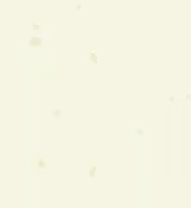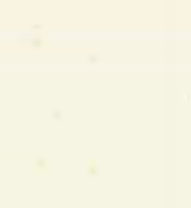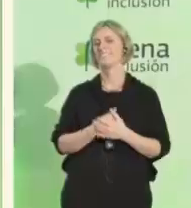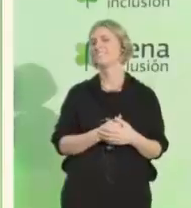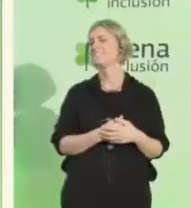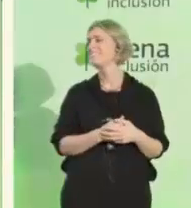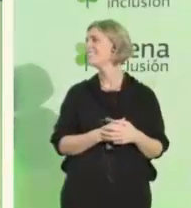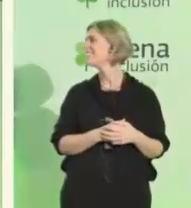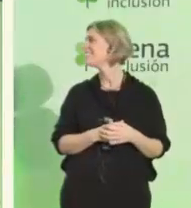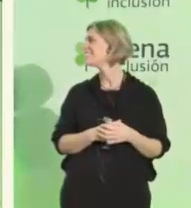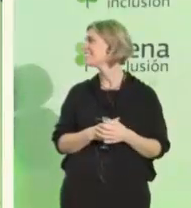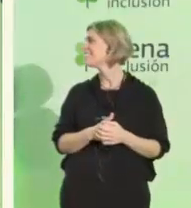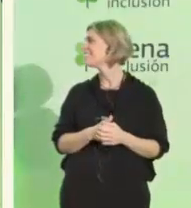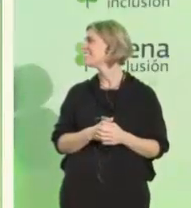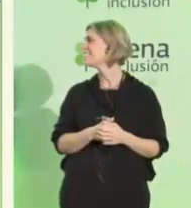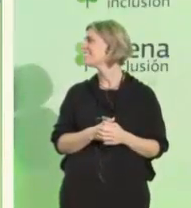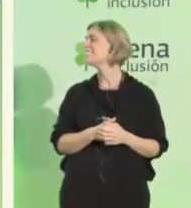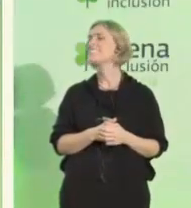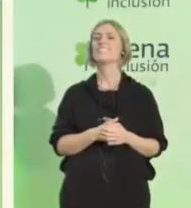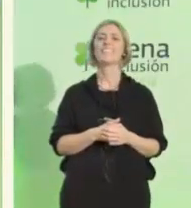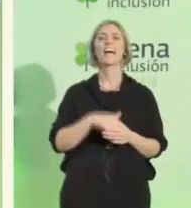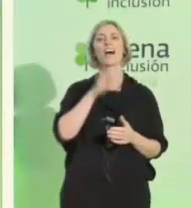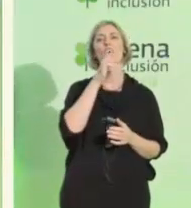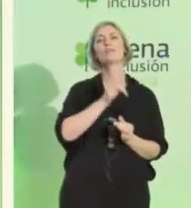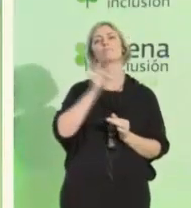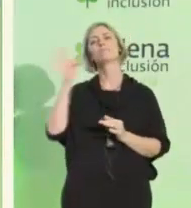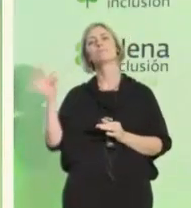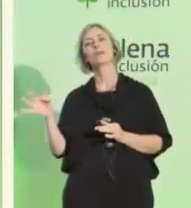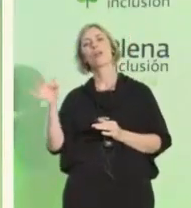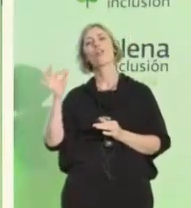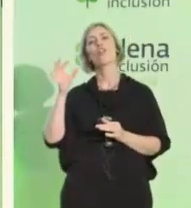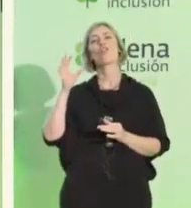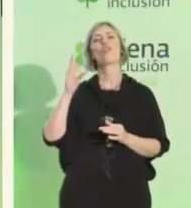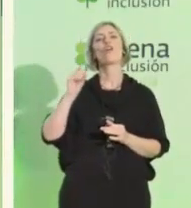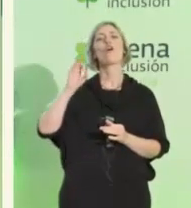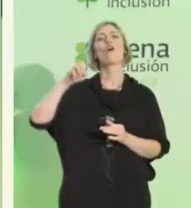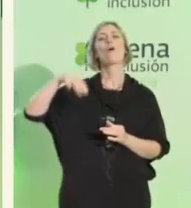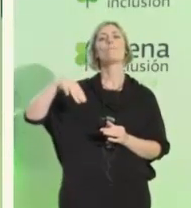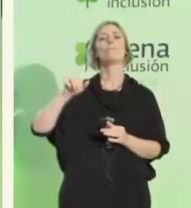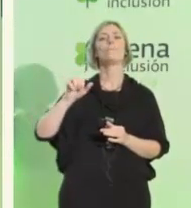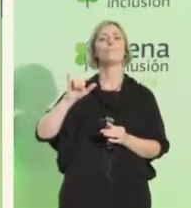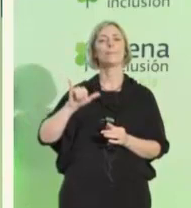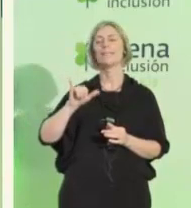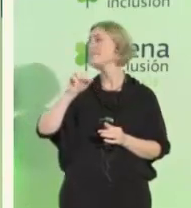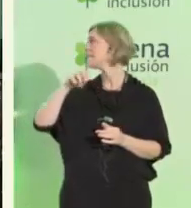y ahora a continuación tenemos a Dominique de Argentina adelante